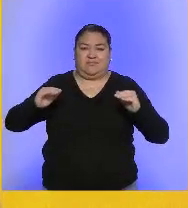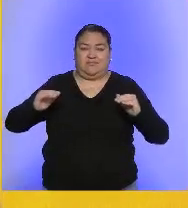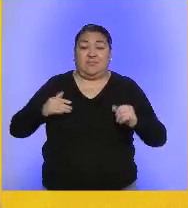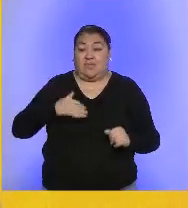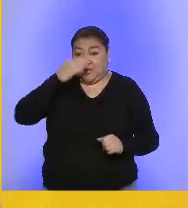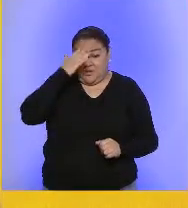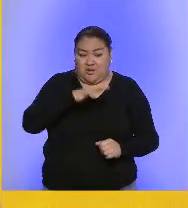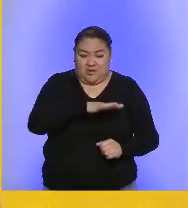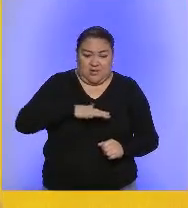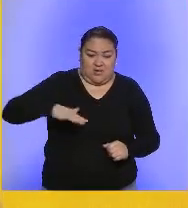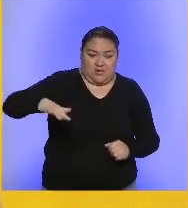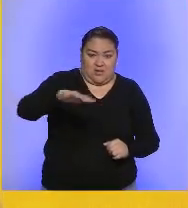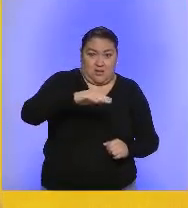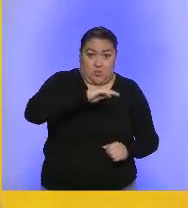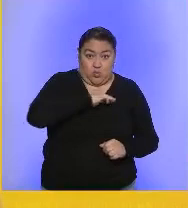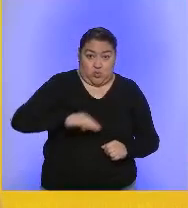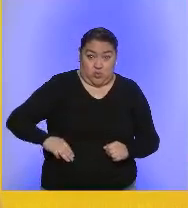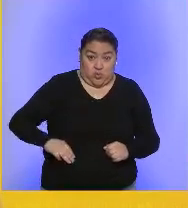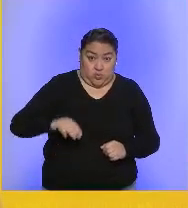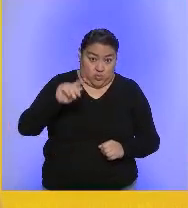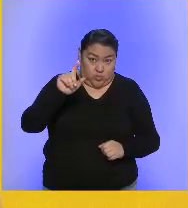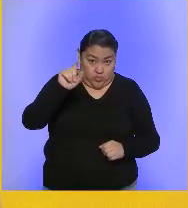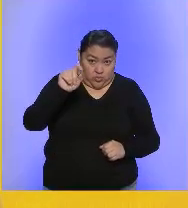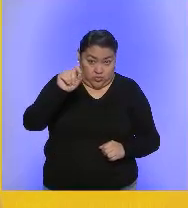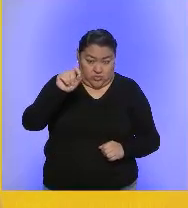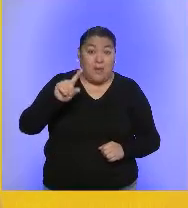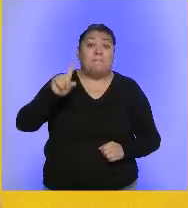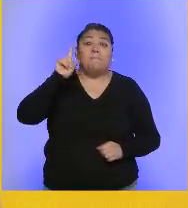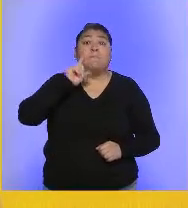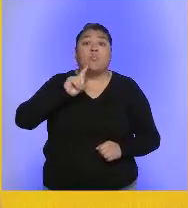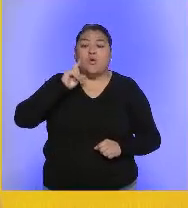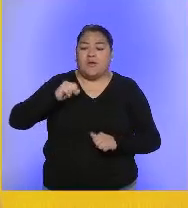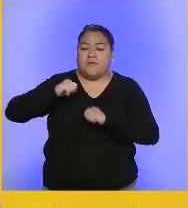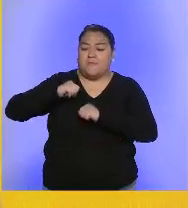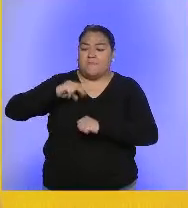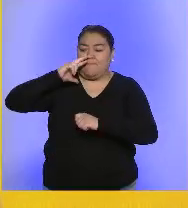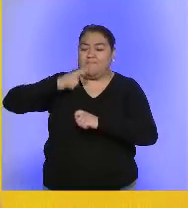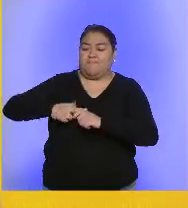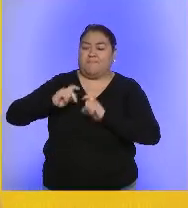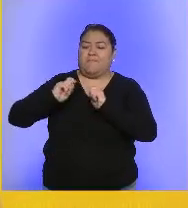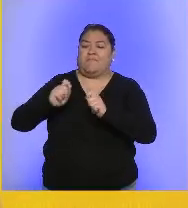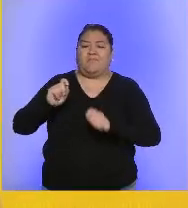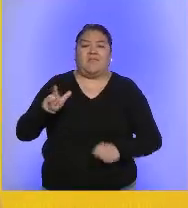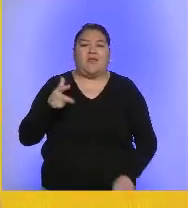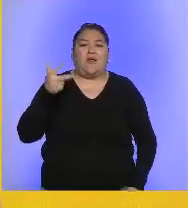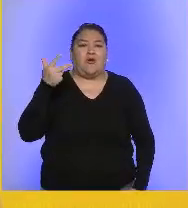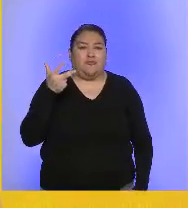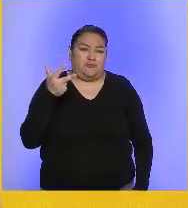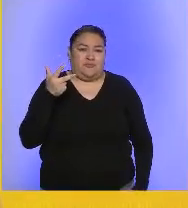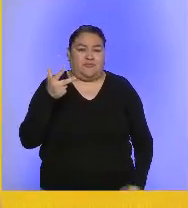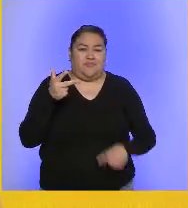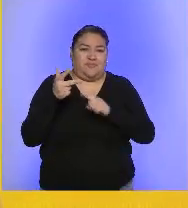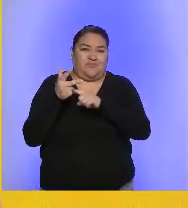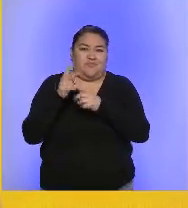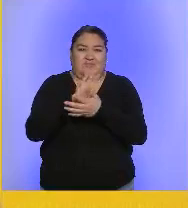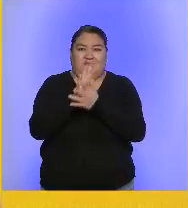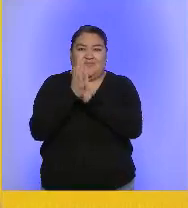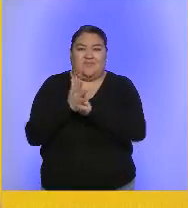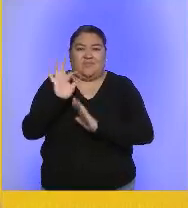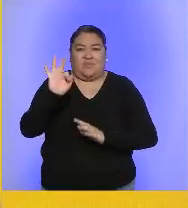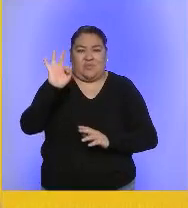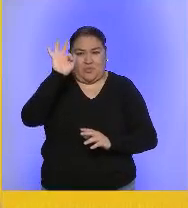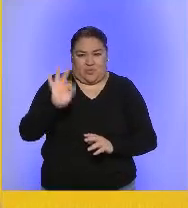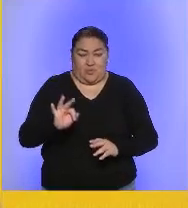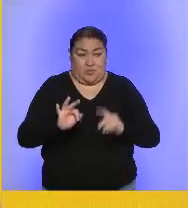como presidentas municipales, lo cual tenemos el 40%, y en el Congreso el 60% son